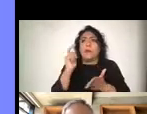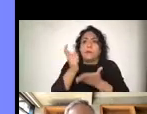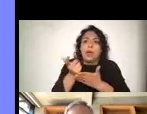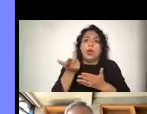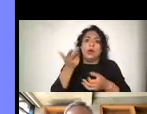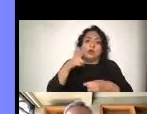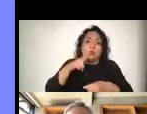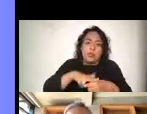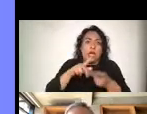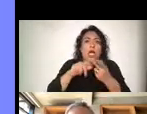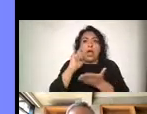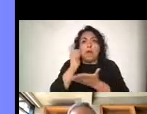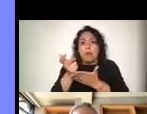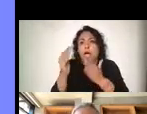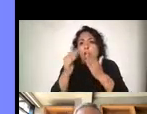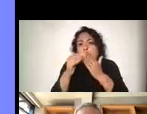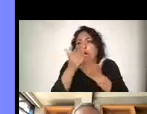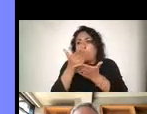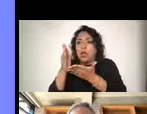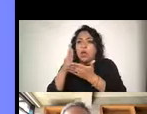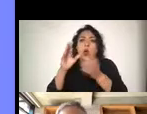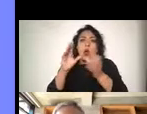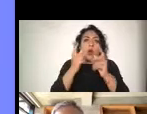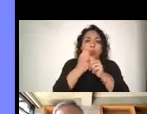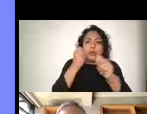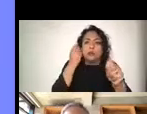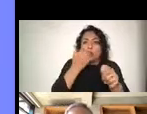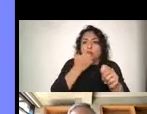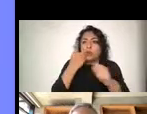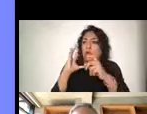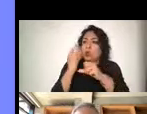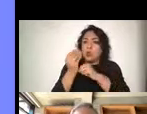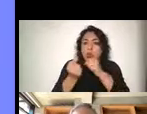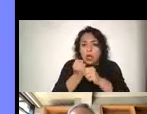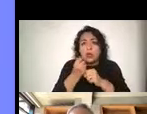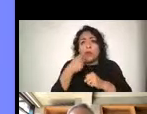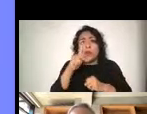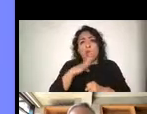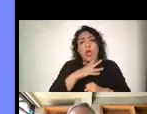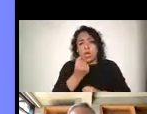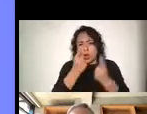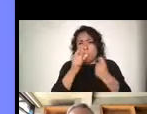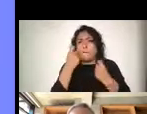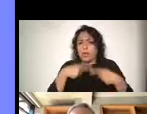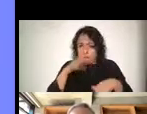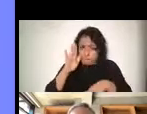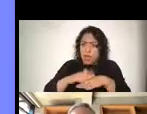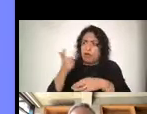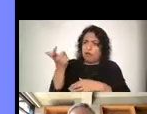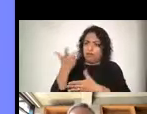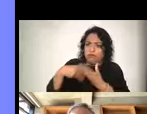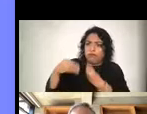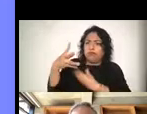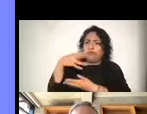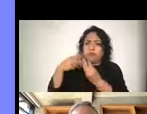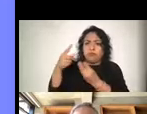de hipotecas o transporte escolar al año, pero hay muchas personas que ganan más y algunas que tenemos estos gastos